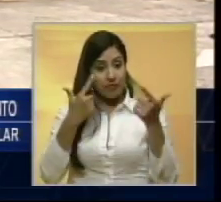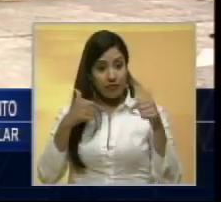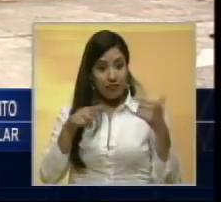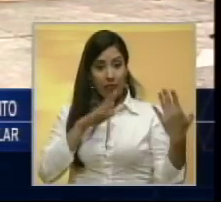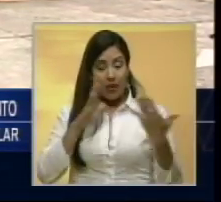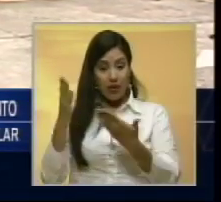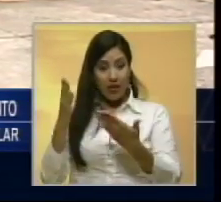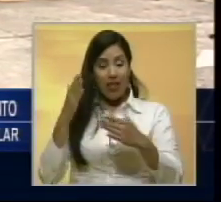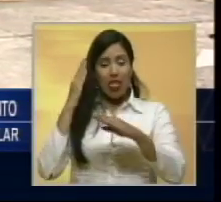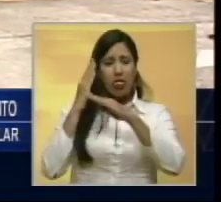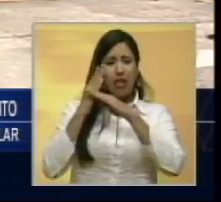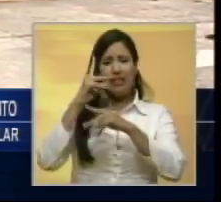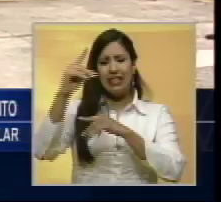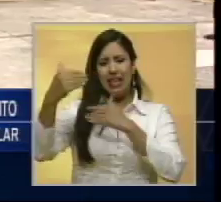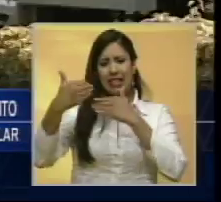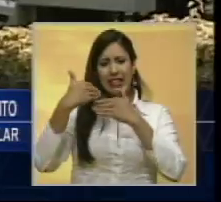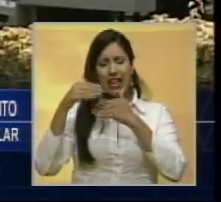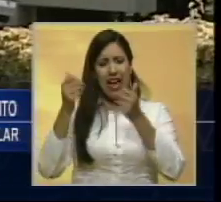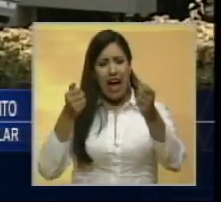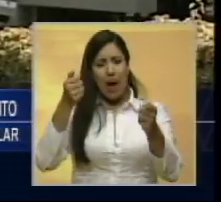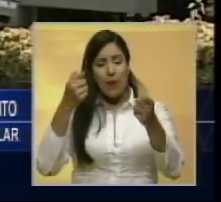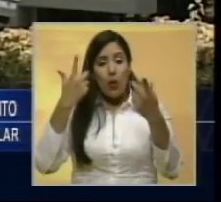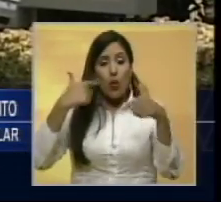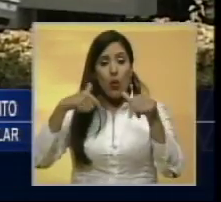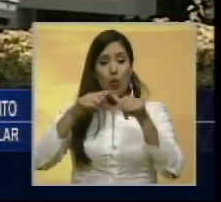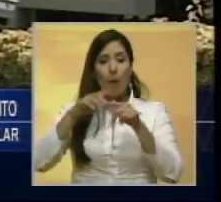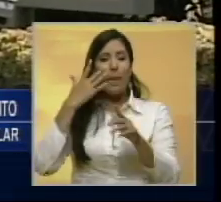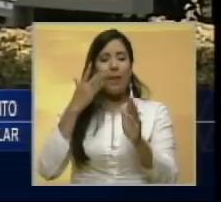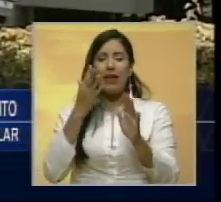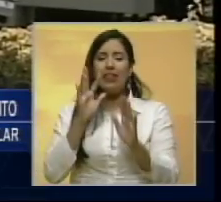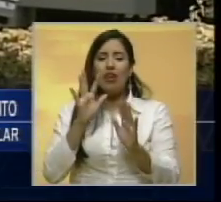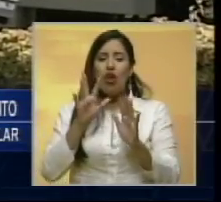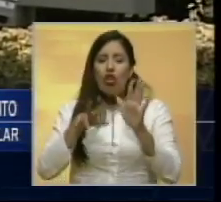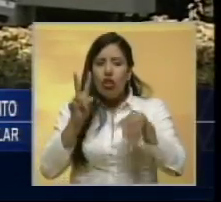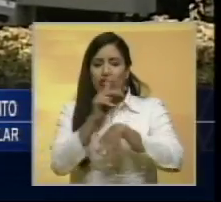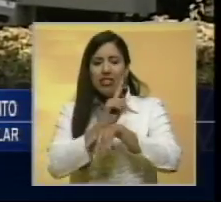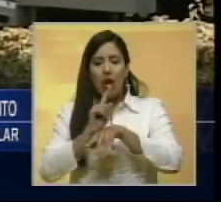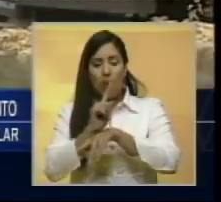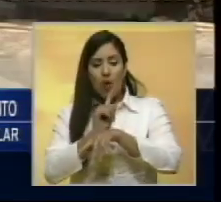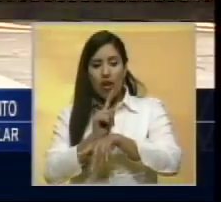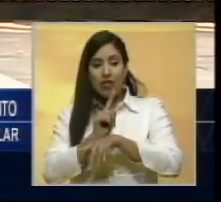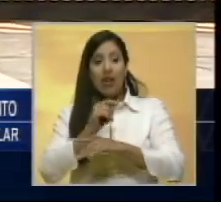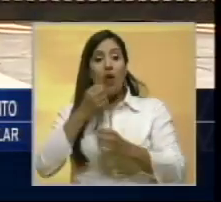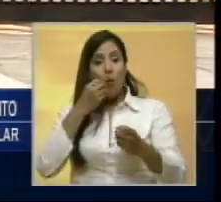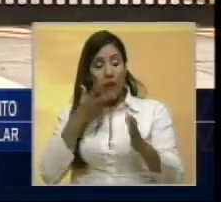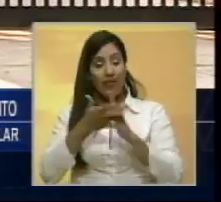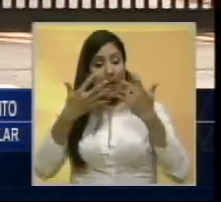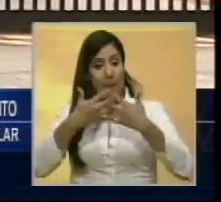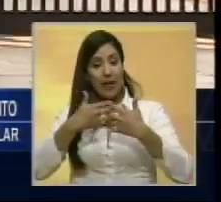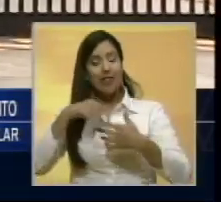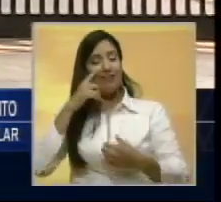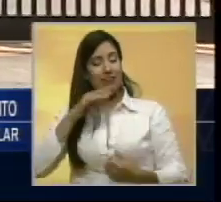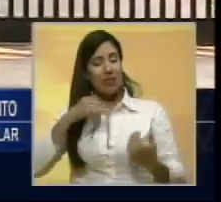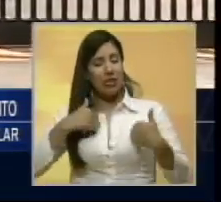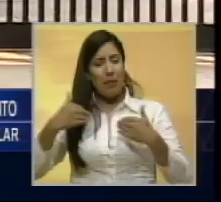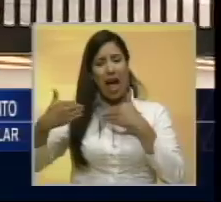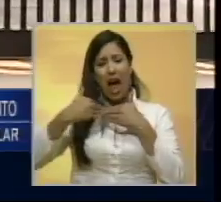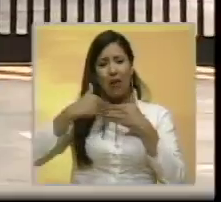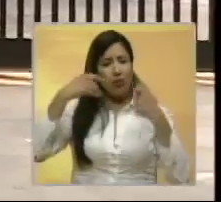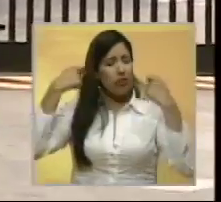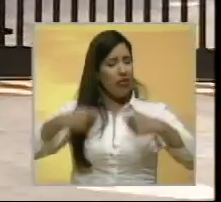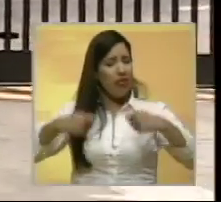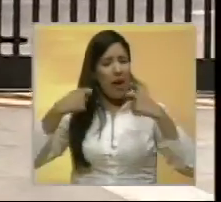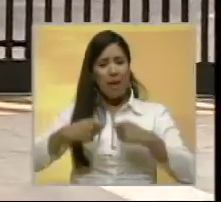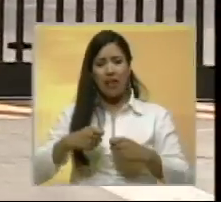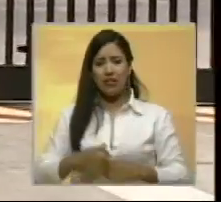que interrumpió la entrada y salida de camiones a la instalación por un lapso de más de 12 horas. Afirma que la empresa está siendo víctima de acoso y